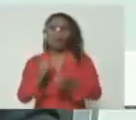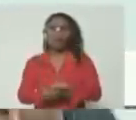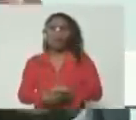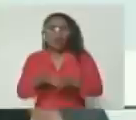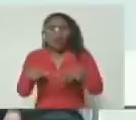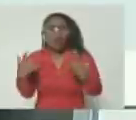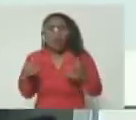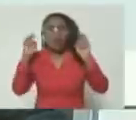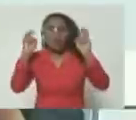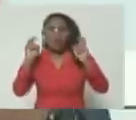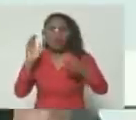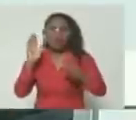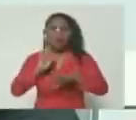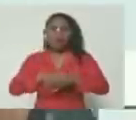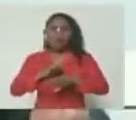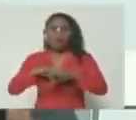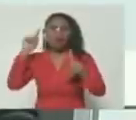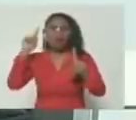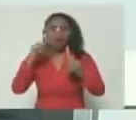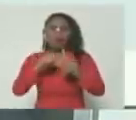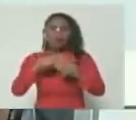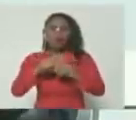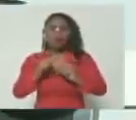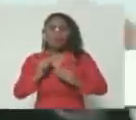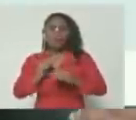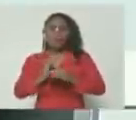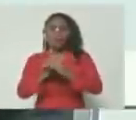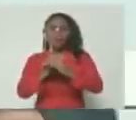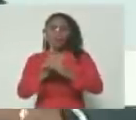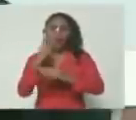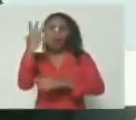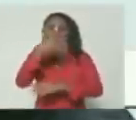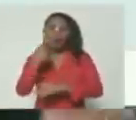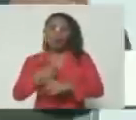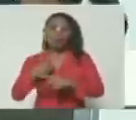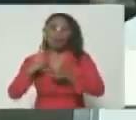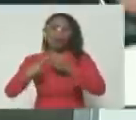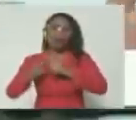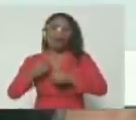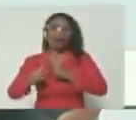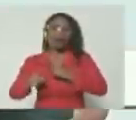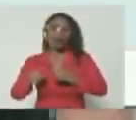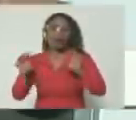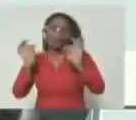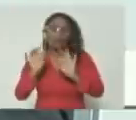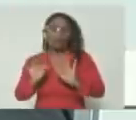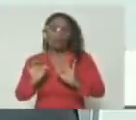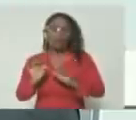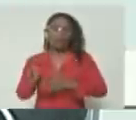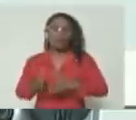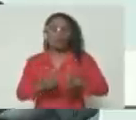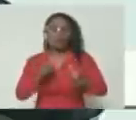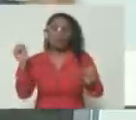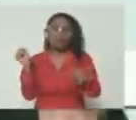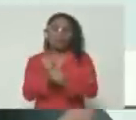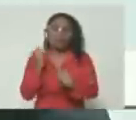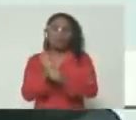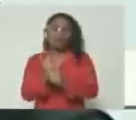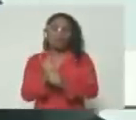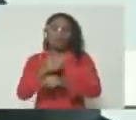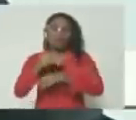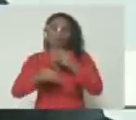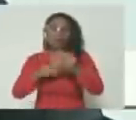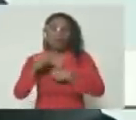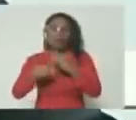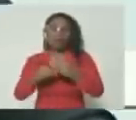son las condiciones objetivas que le impidan a un joven X determinado tomar el camino del trabajo y más bien se decanta